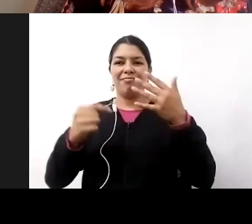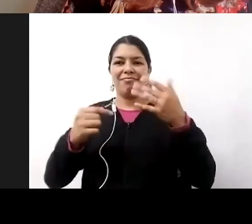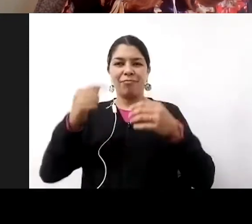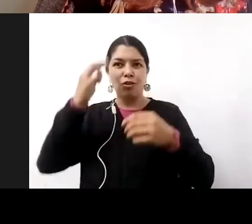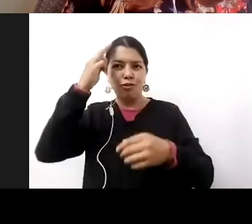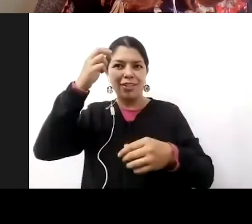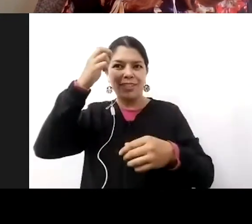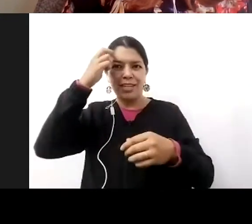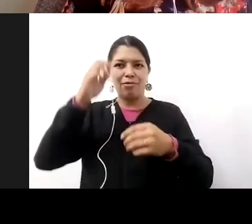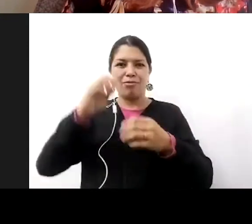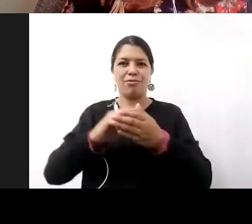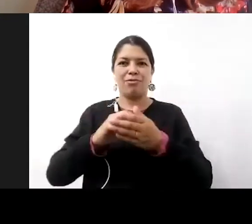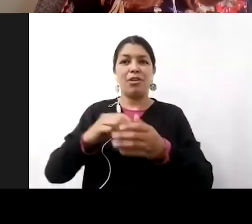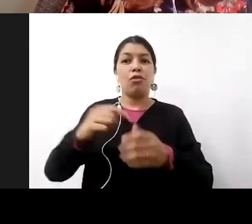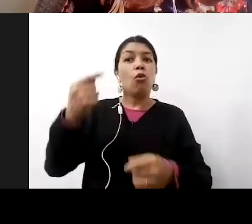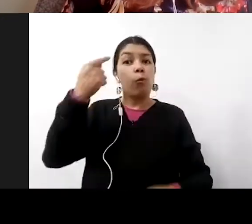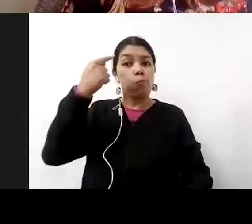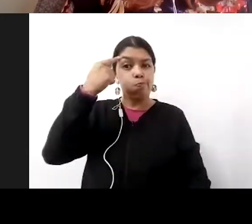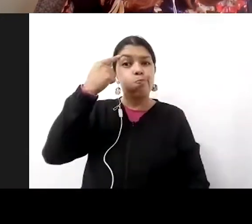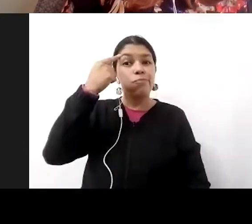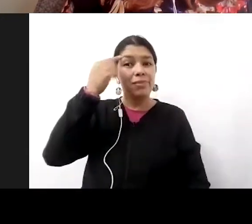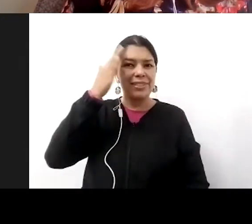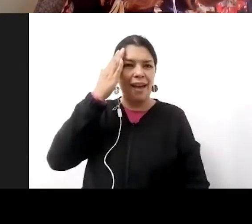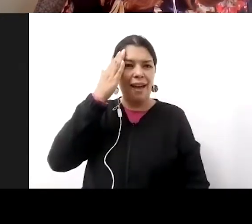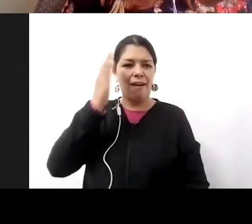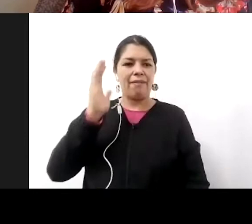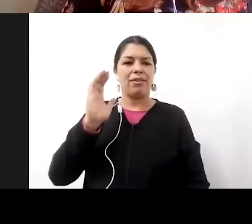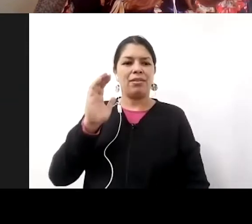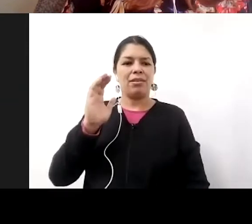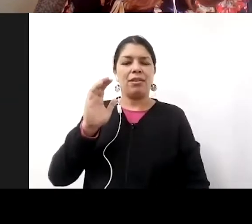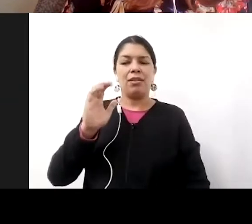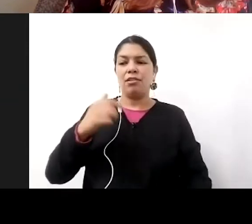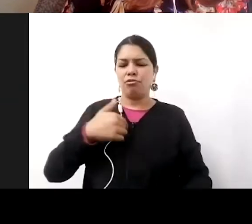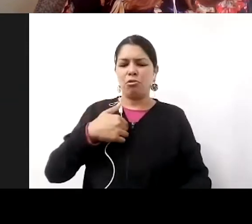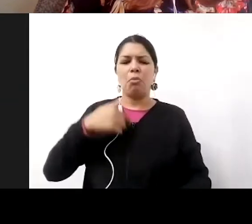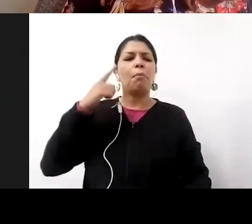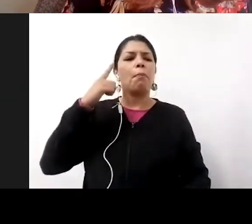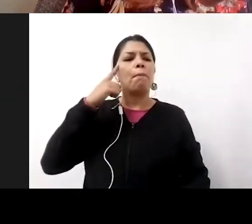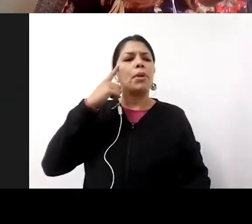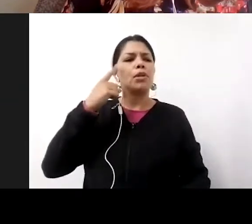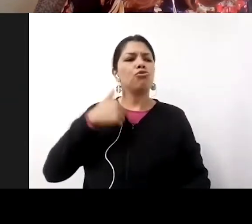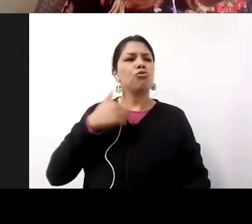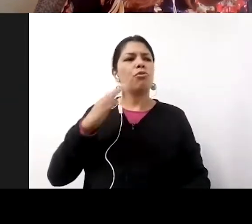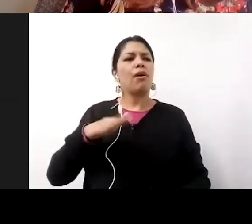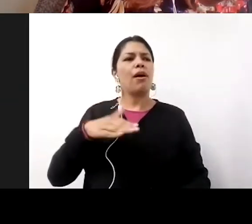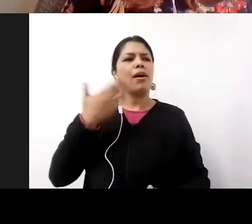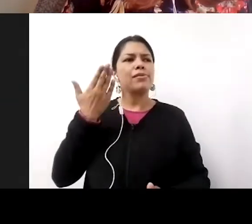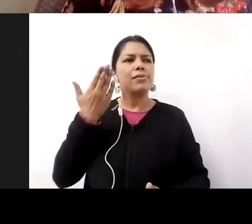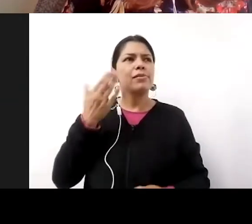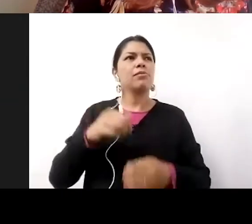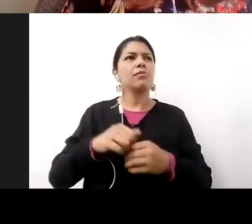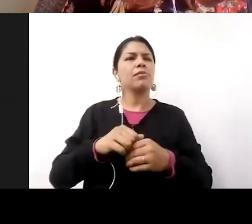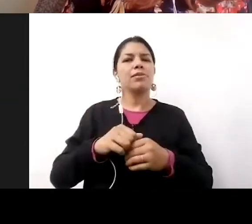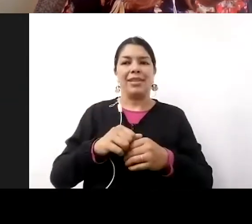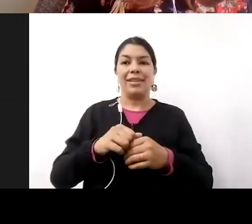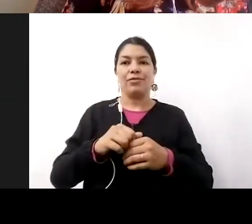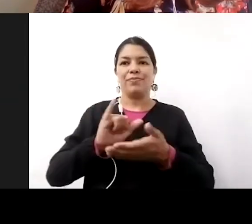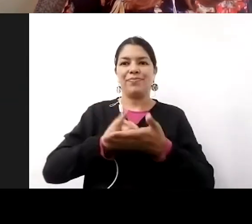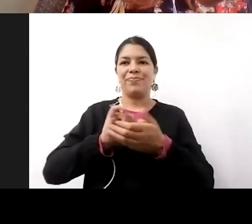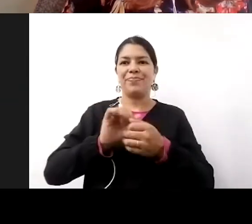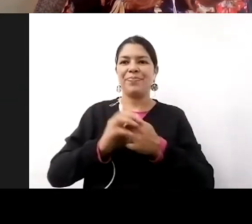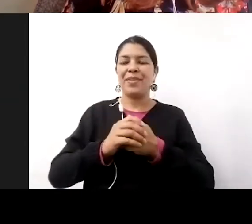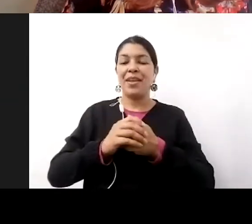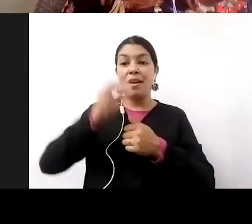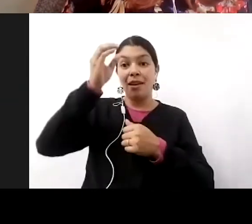es su conocimiento, lo que tenemos sobre nosotros y lo que pensamos sobre nosotros. El autoconcepto nos permite